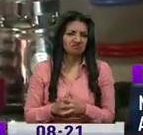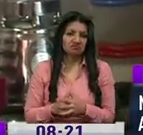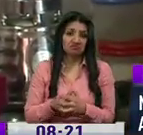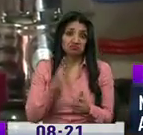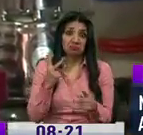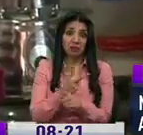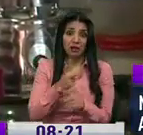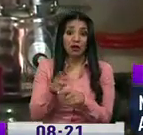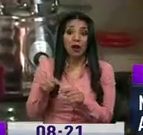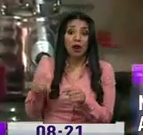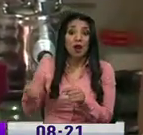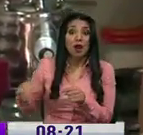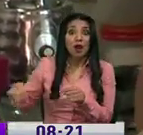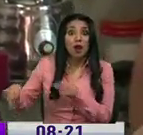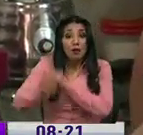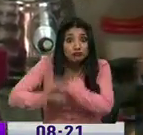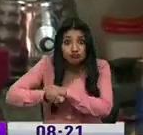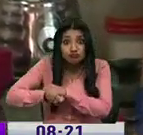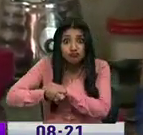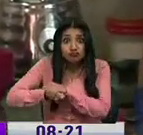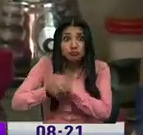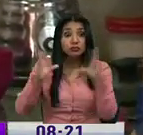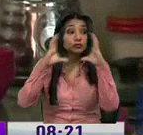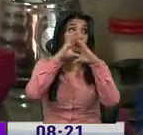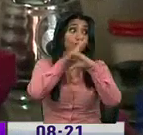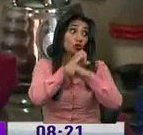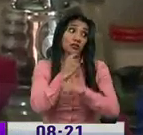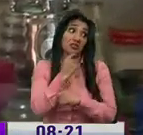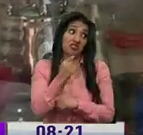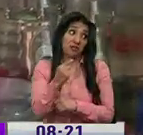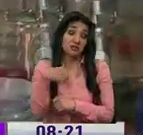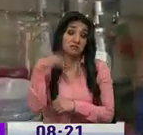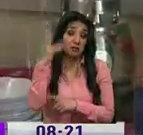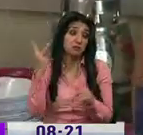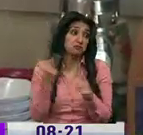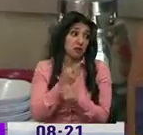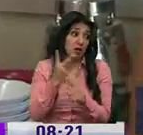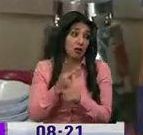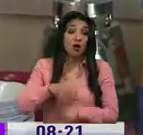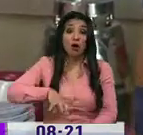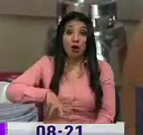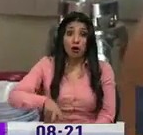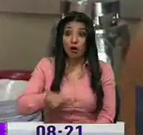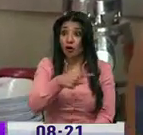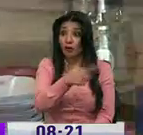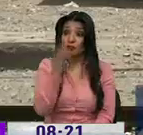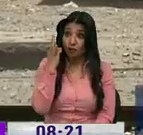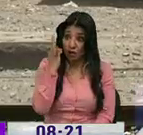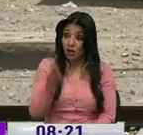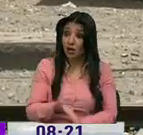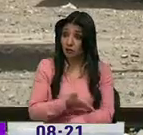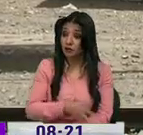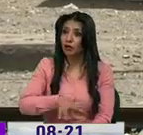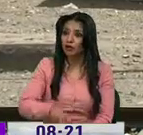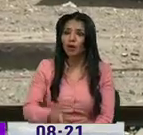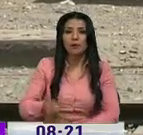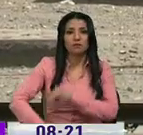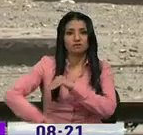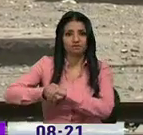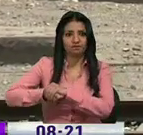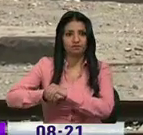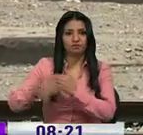que se van para allá y se esconden ahí en la noche, dicen que es el más peligroso. Roban aquí a la señora de al lado, le robaron. Además, debido al daño